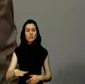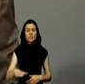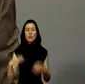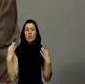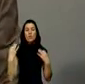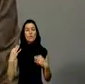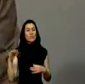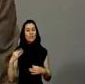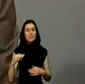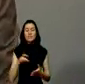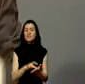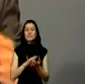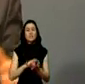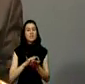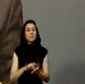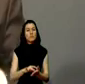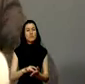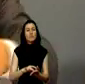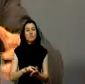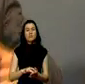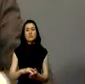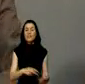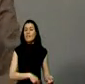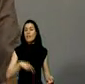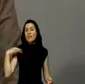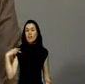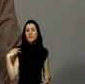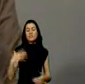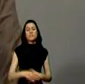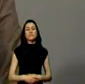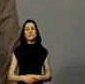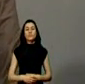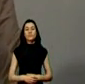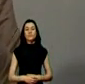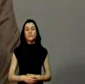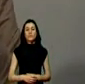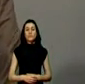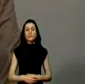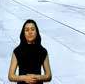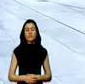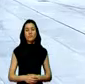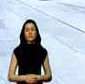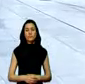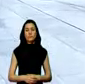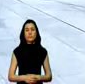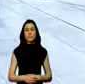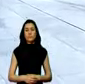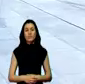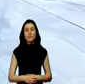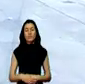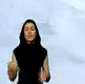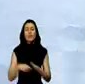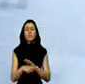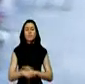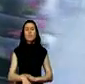a eso, a lo que son los servicios comunes, los servicios generales de actuación para todo el resto de las secciones. La inversión estimada es de 4